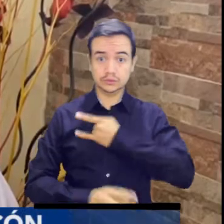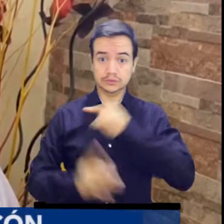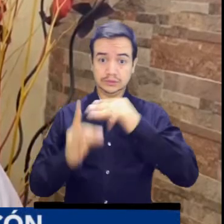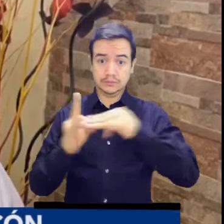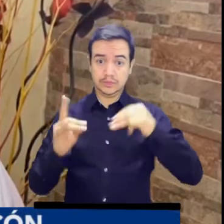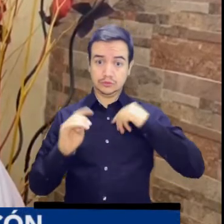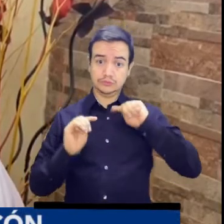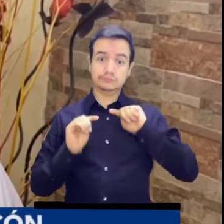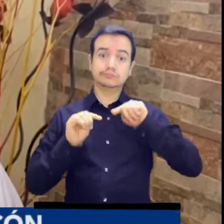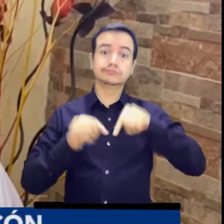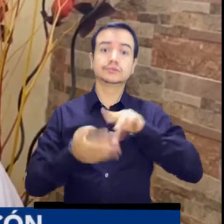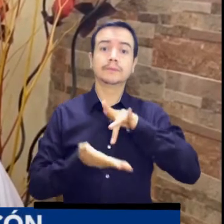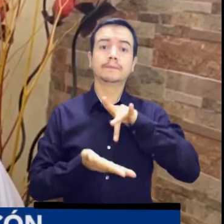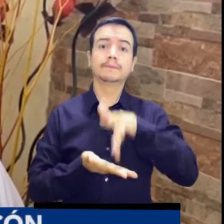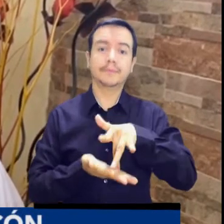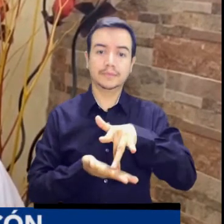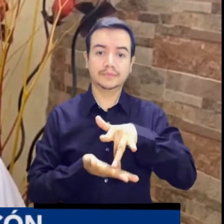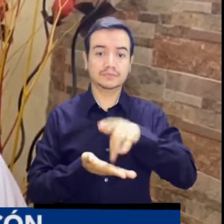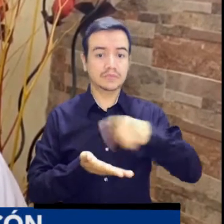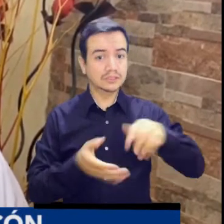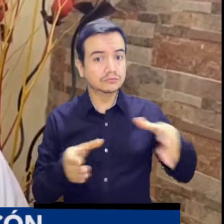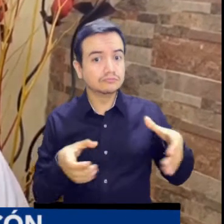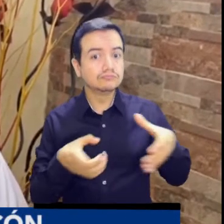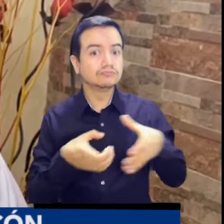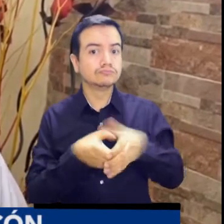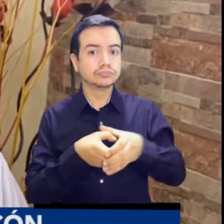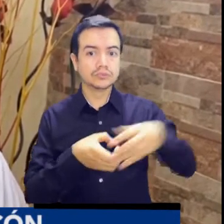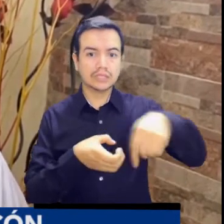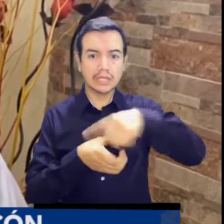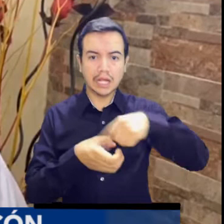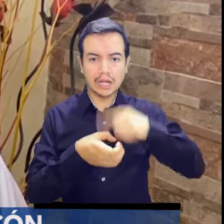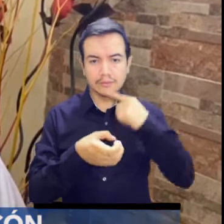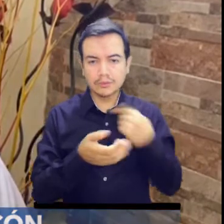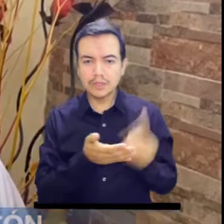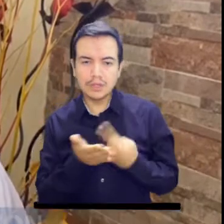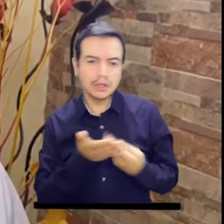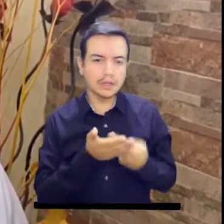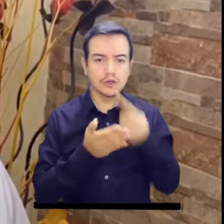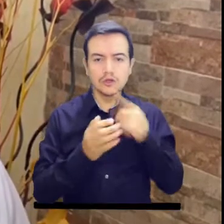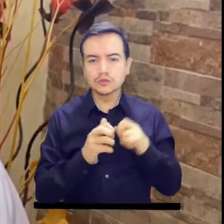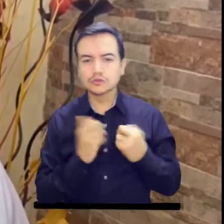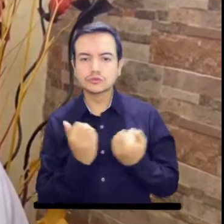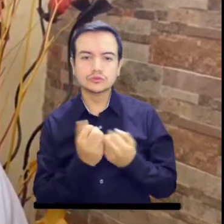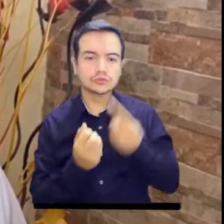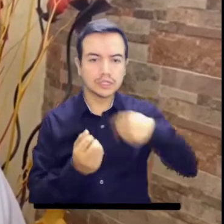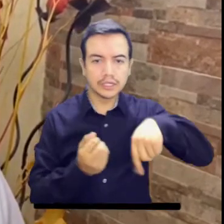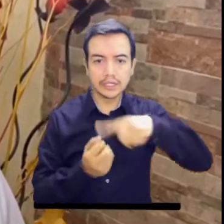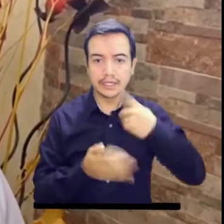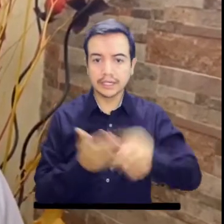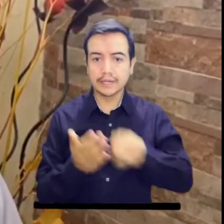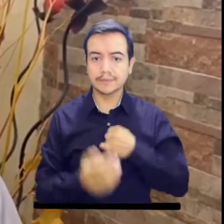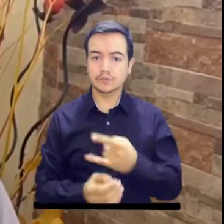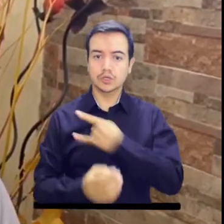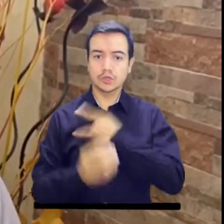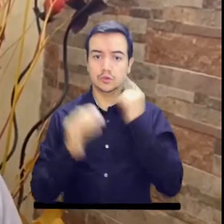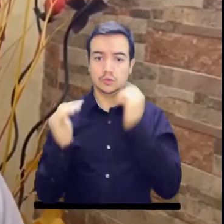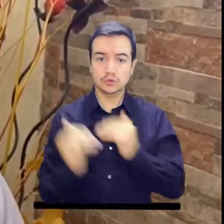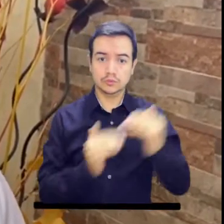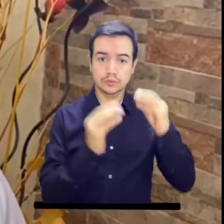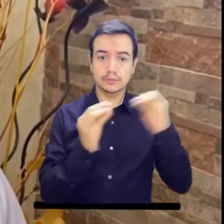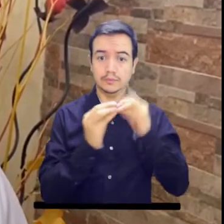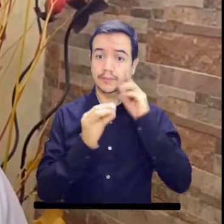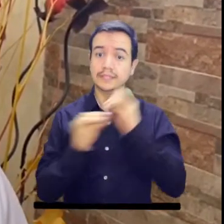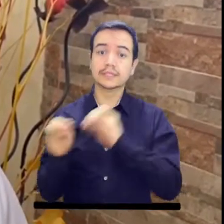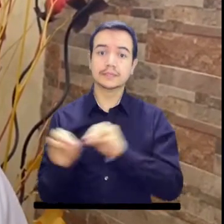universidad del magdalena es tuvimos la oportunidad de desarrollar la mesa de educación superior y capacitación en esta mesa